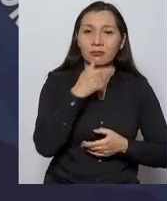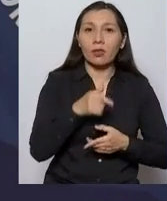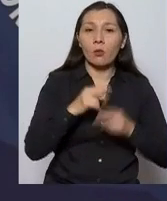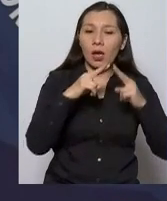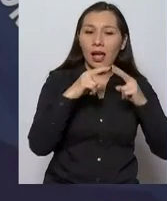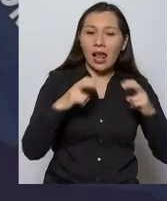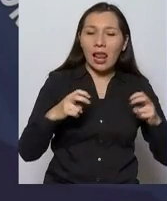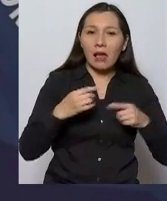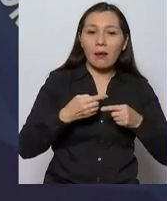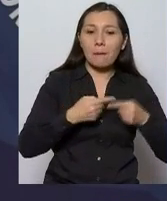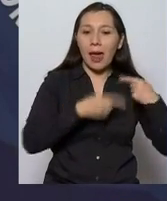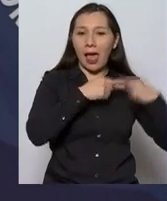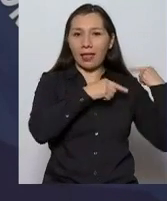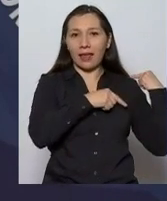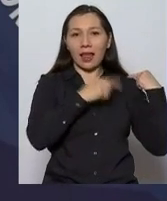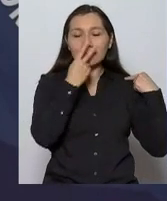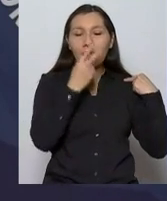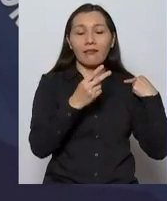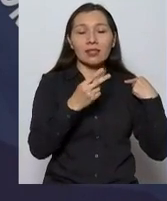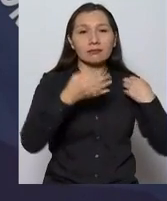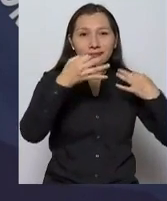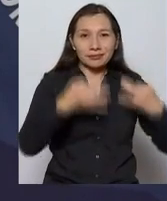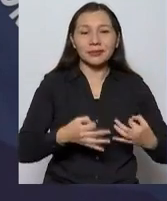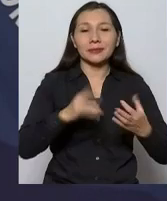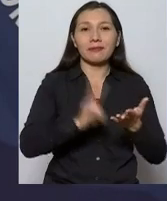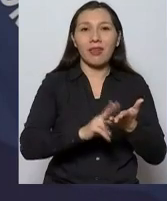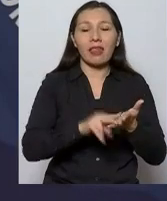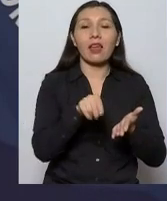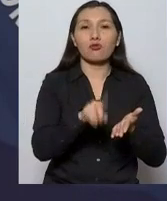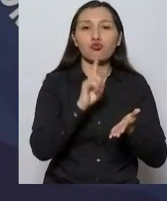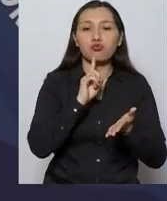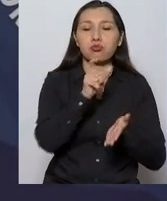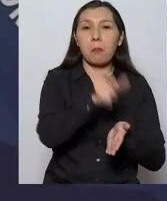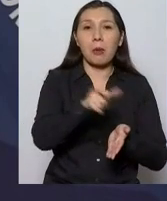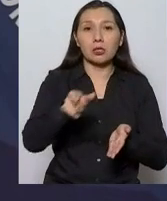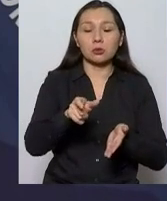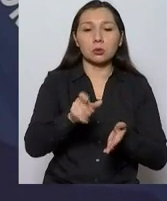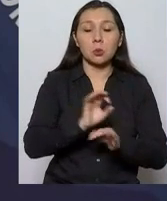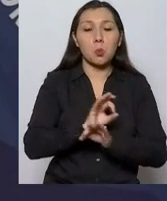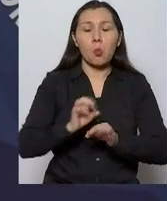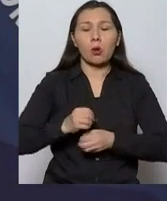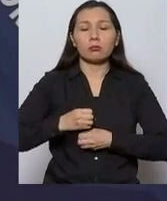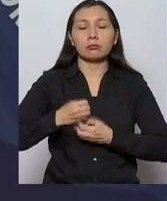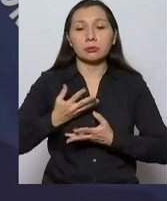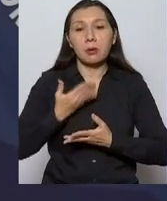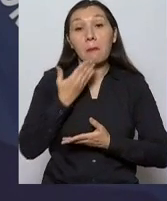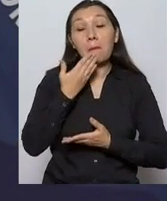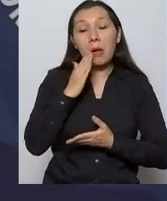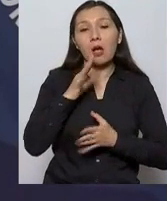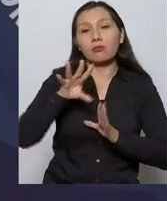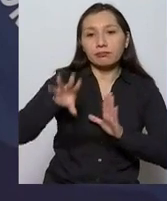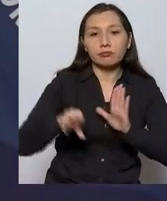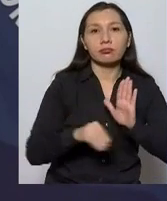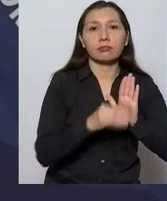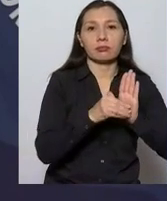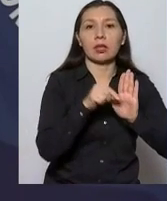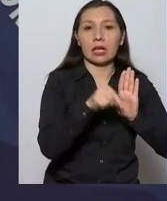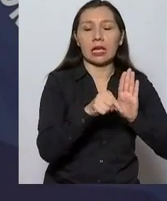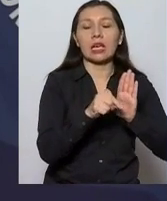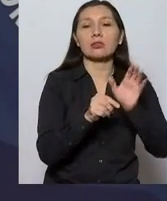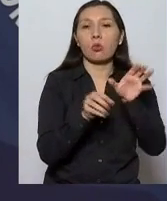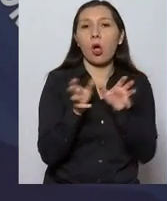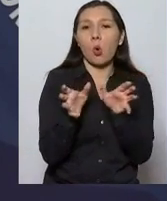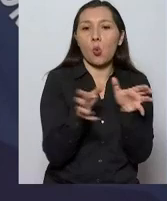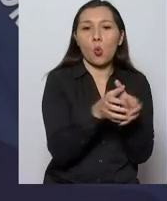un análisis retrospectivo, si en realidad fueron personas que no tuvieron síntomas y preferimos incluirlos en esta